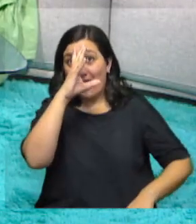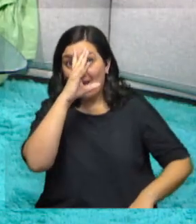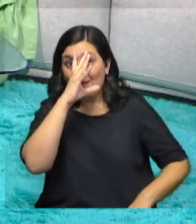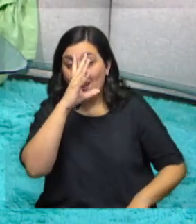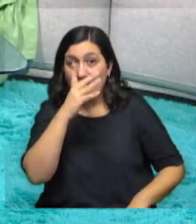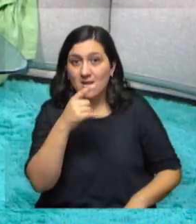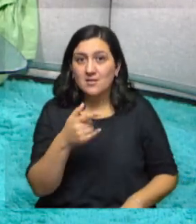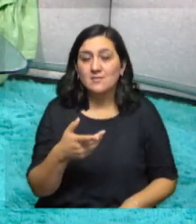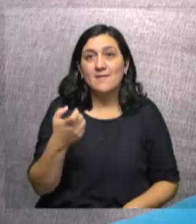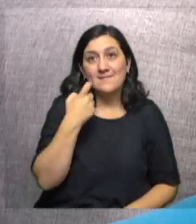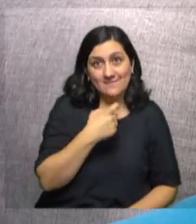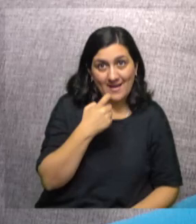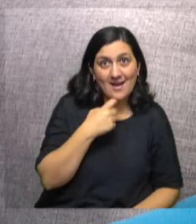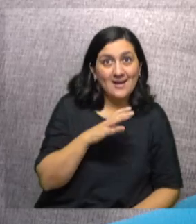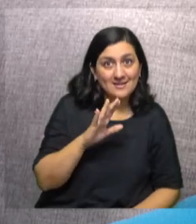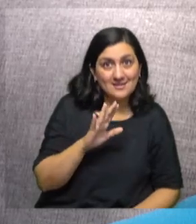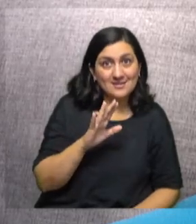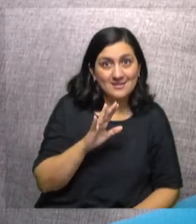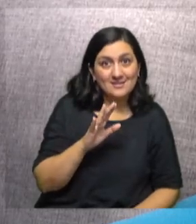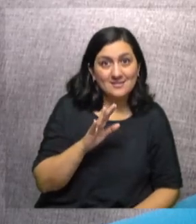Y un debe.